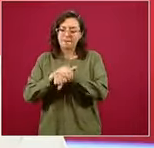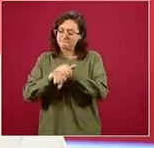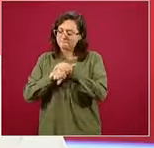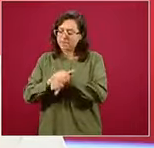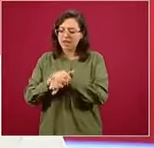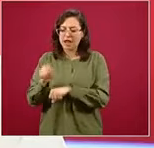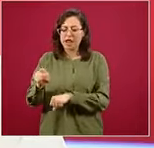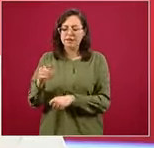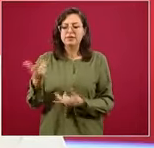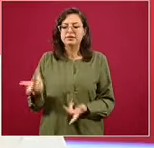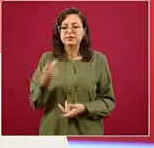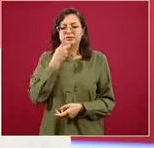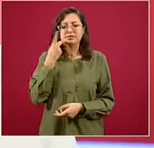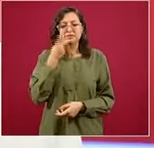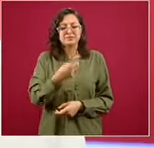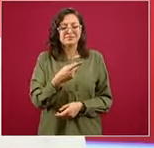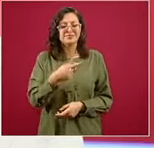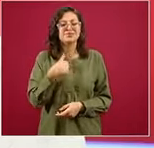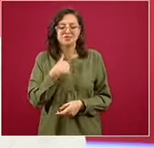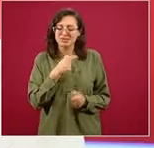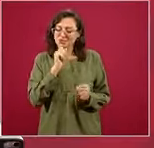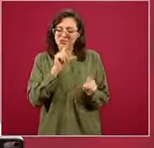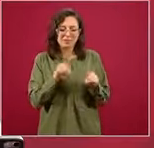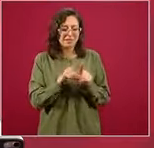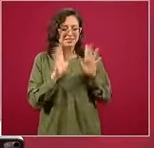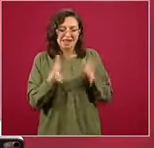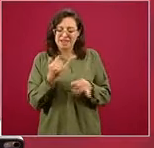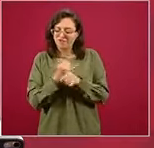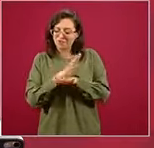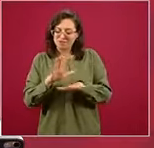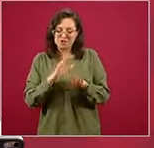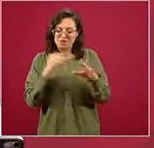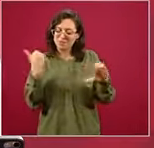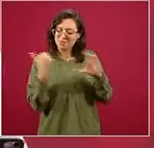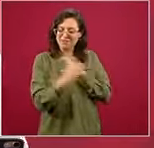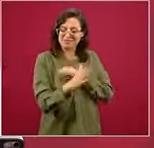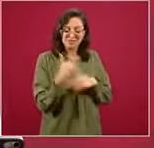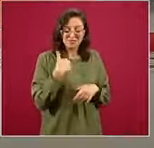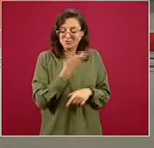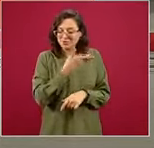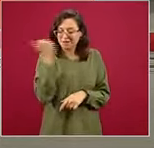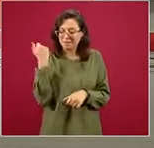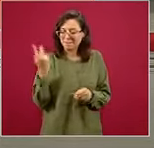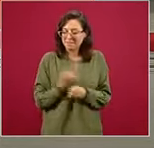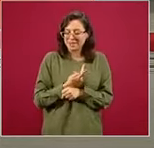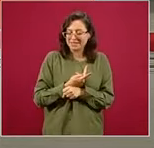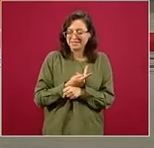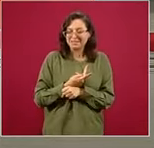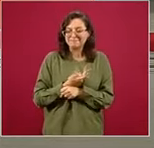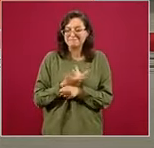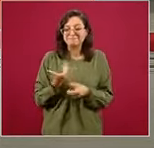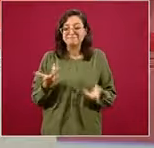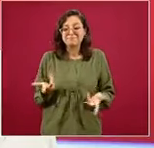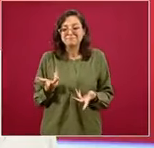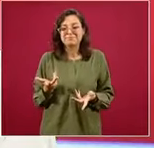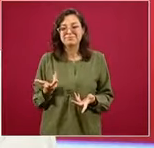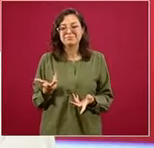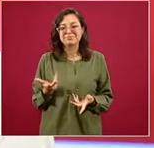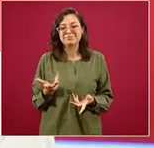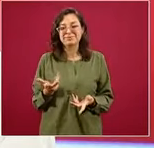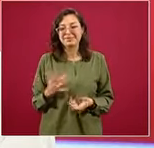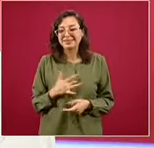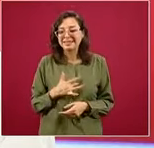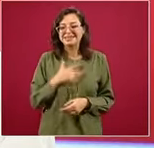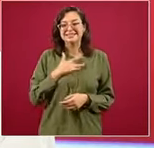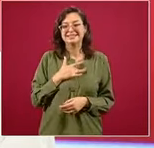doctora Silvia Roldán, dice: sí, yo ya les mandé la información, no sé. Y realmente me parece